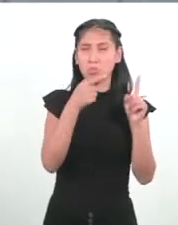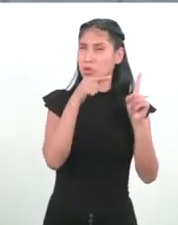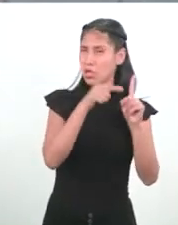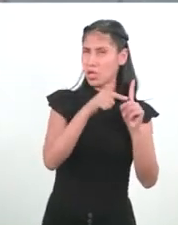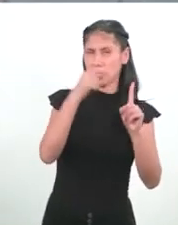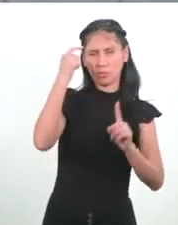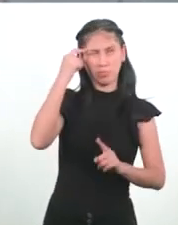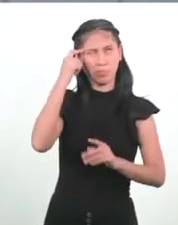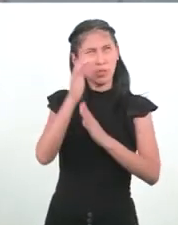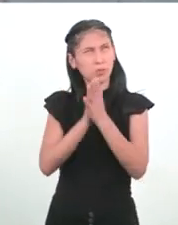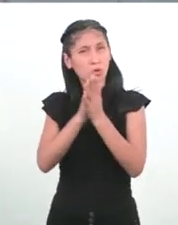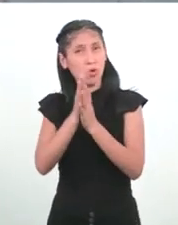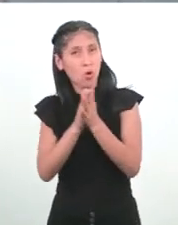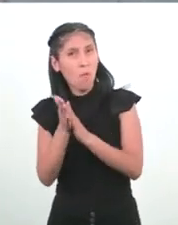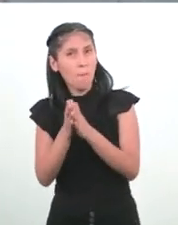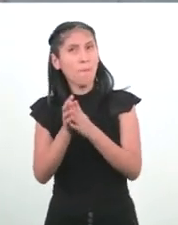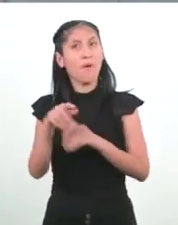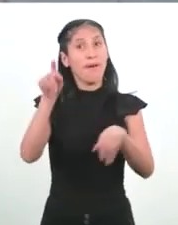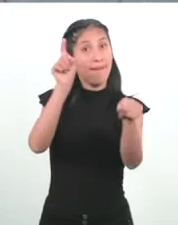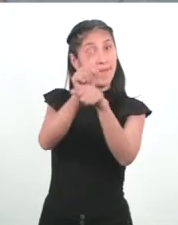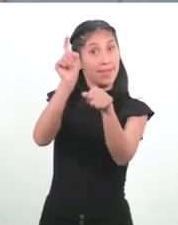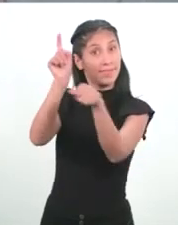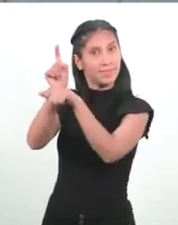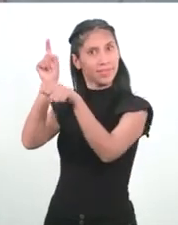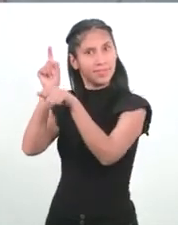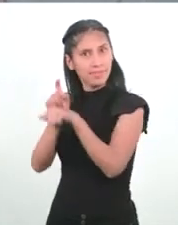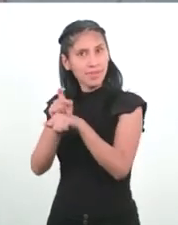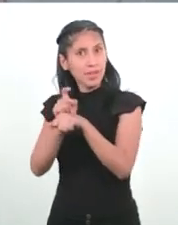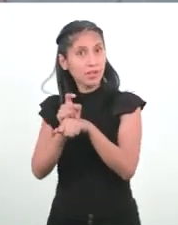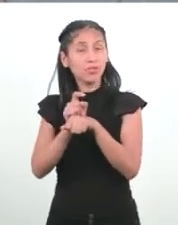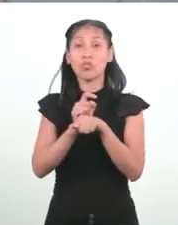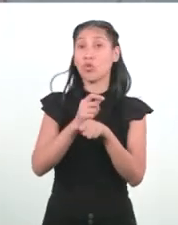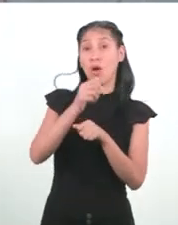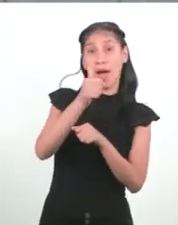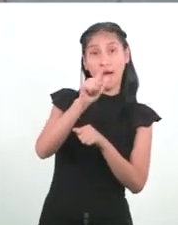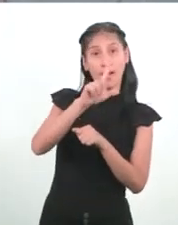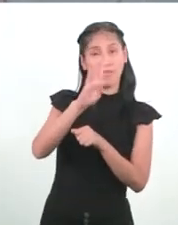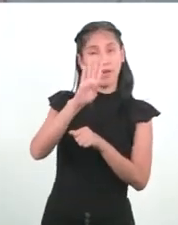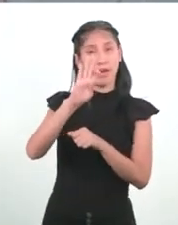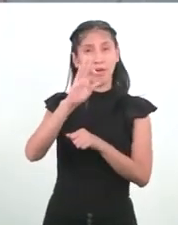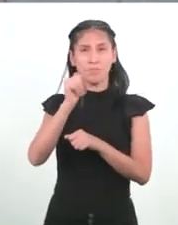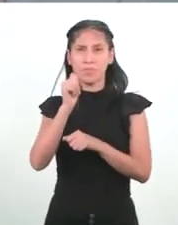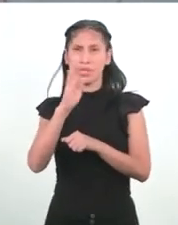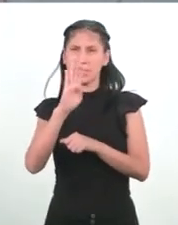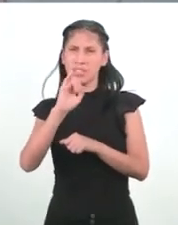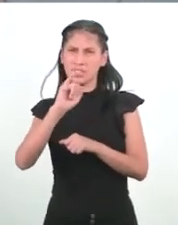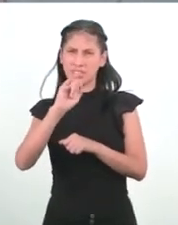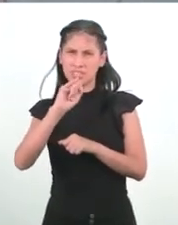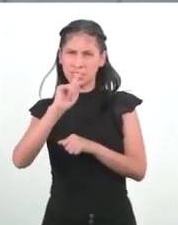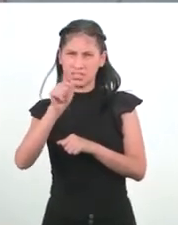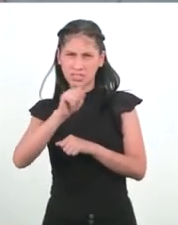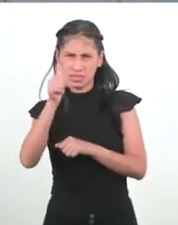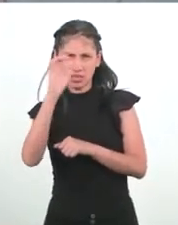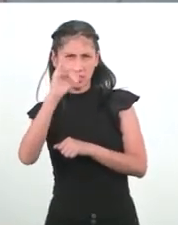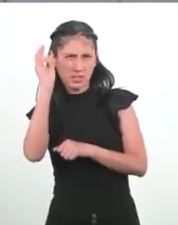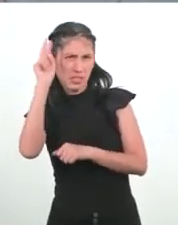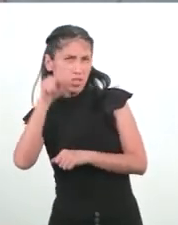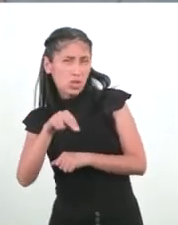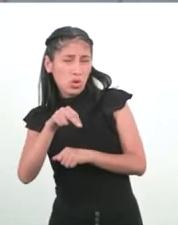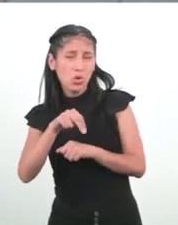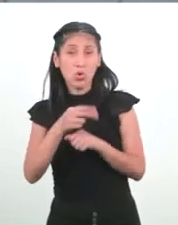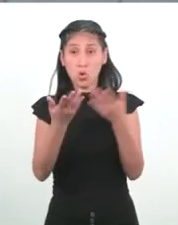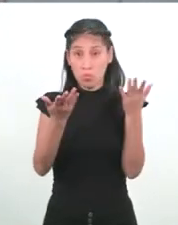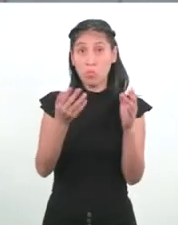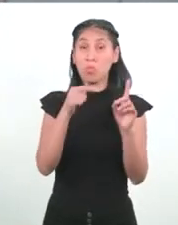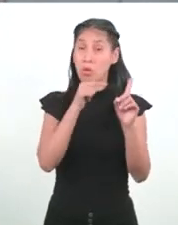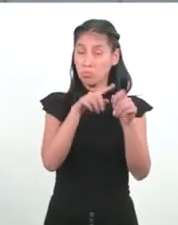en el que se propone la alfabetización al lenguaje del futuro, el de la programación. Y es gracias a este proyecto que muchos